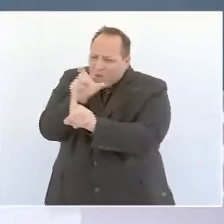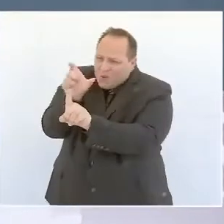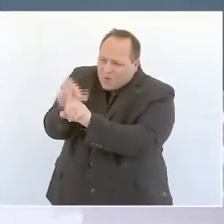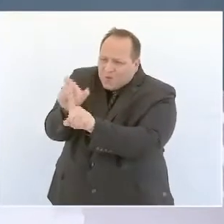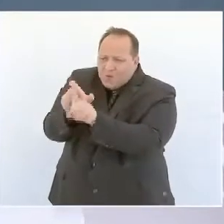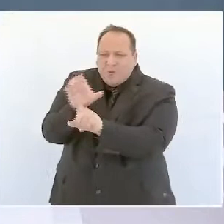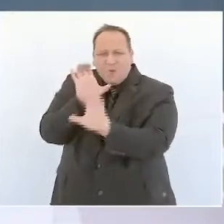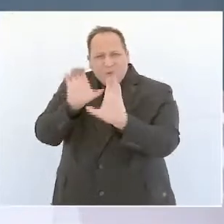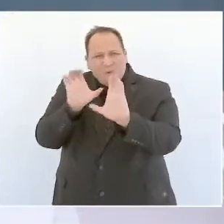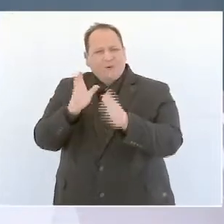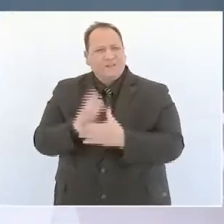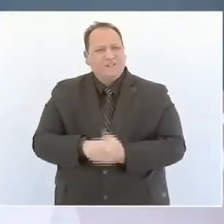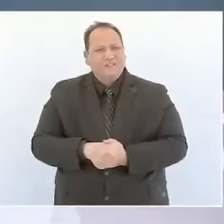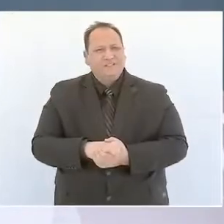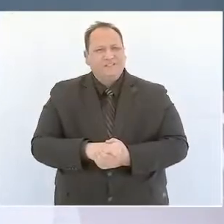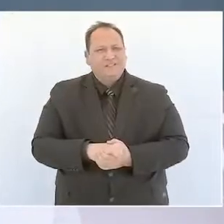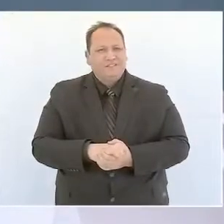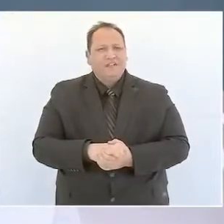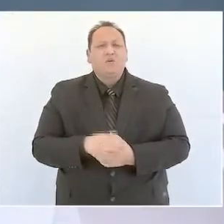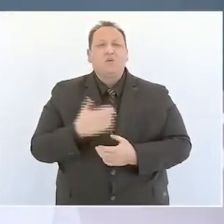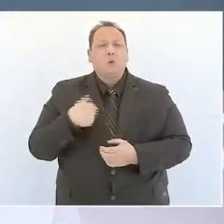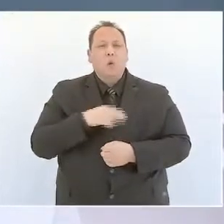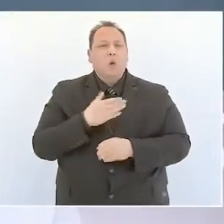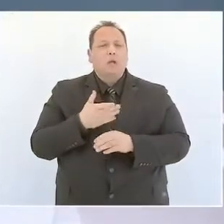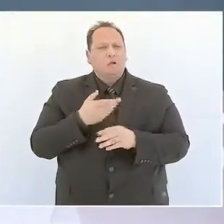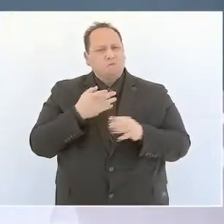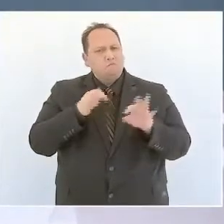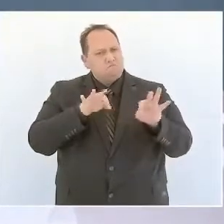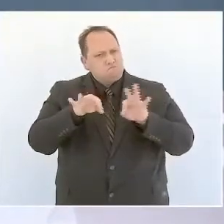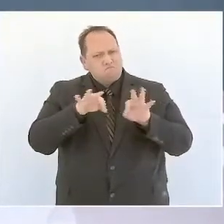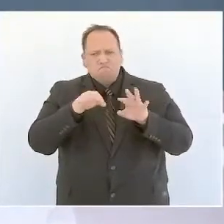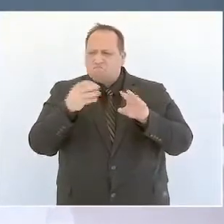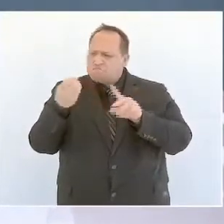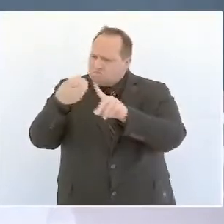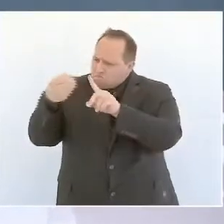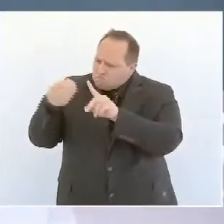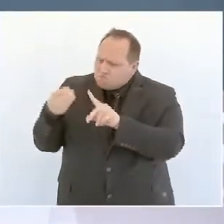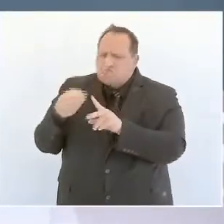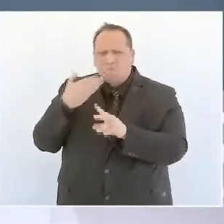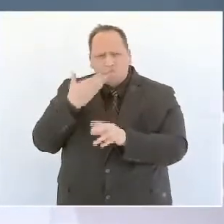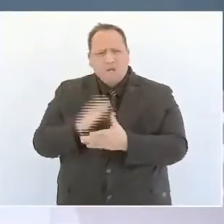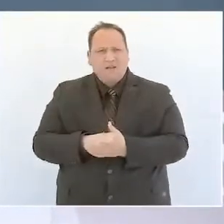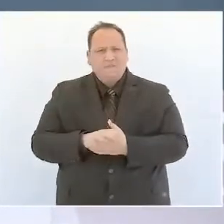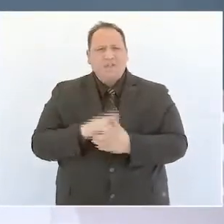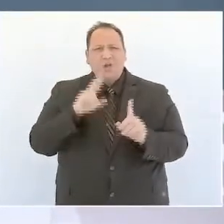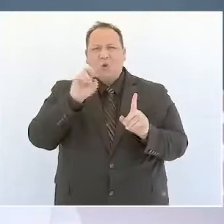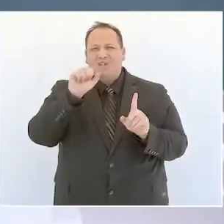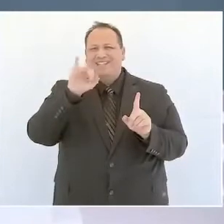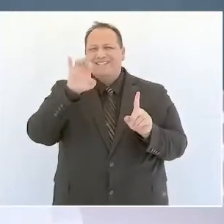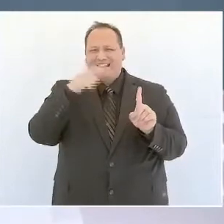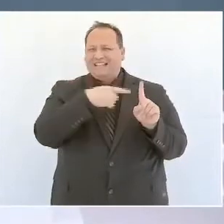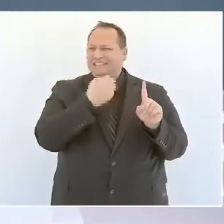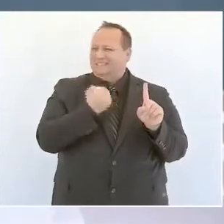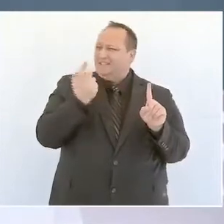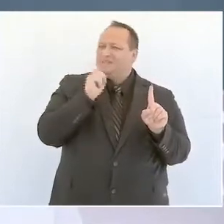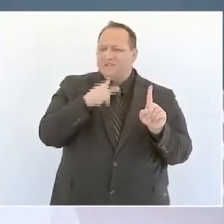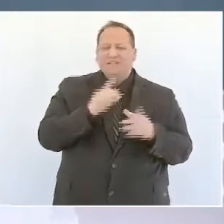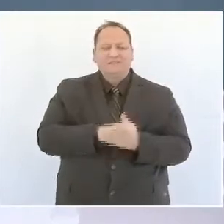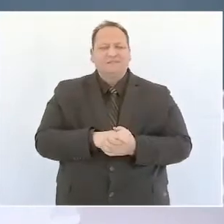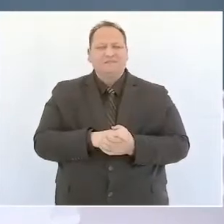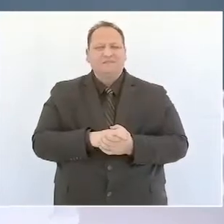Y nos estamos organizando muy bien, lo que decía también Rosa Isela,